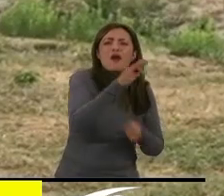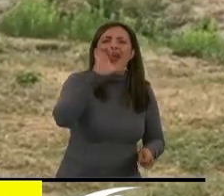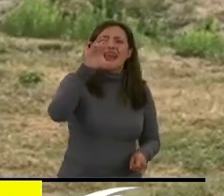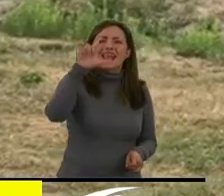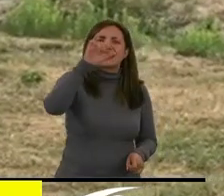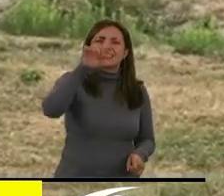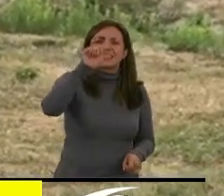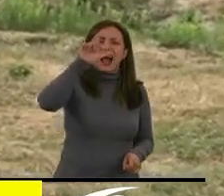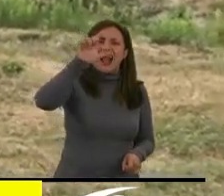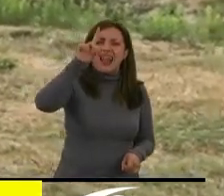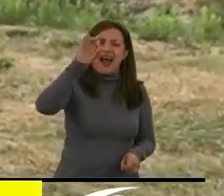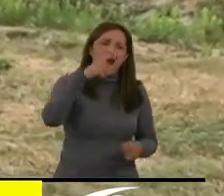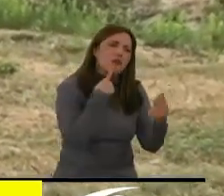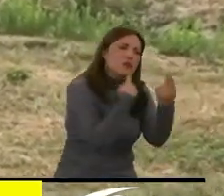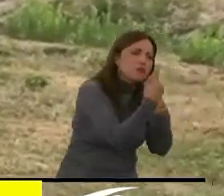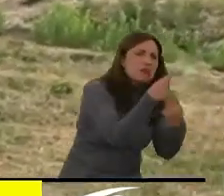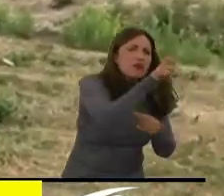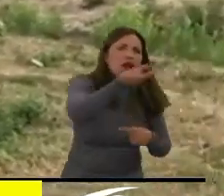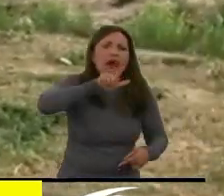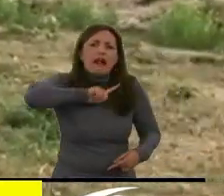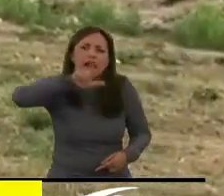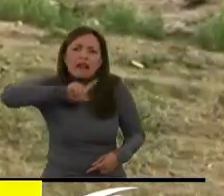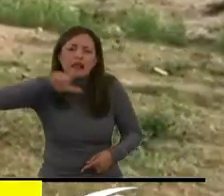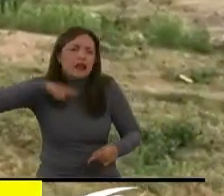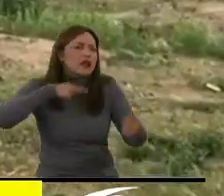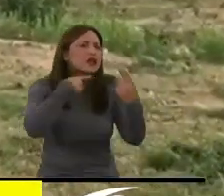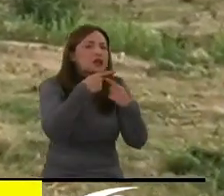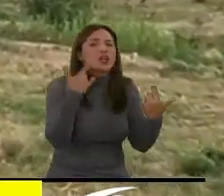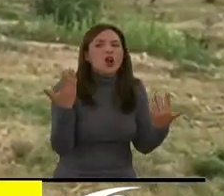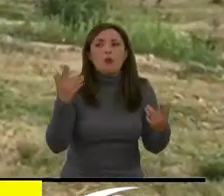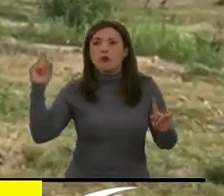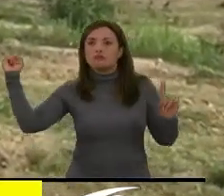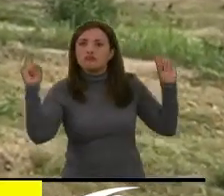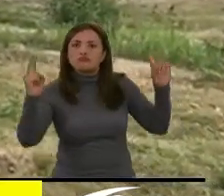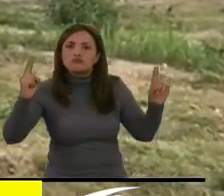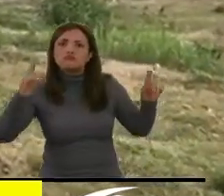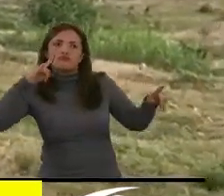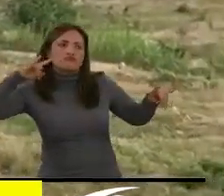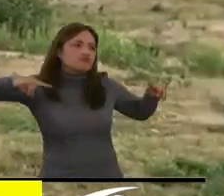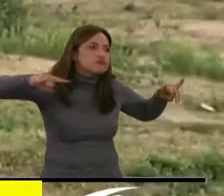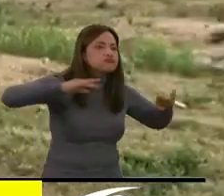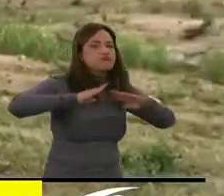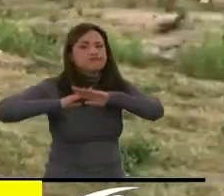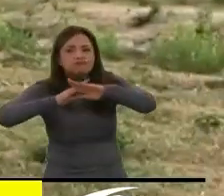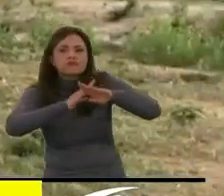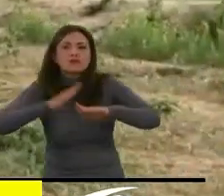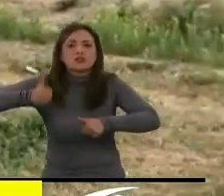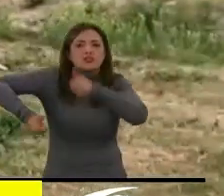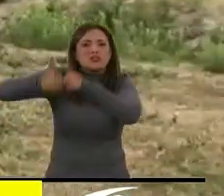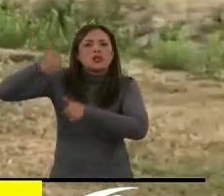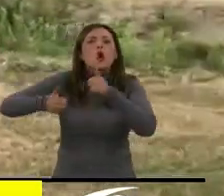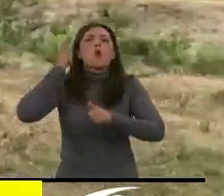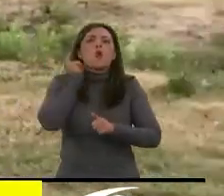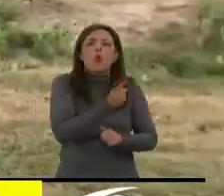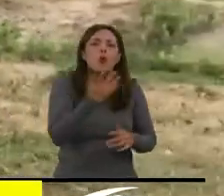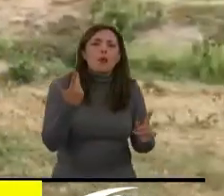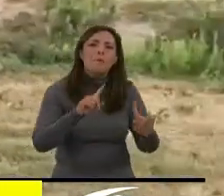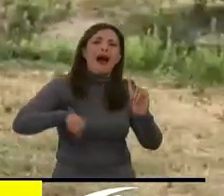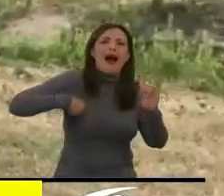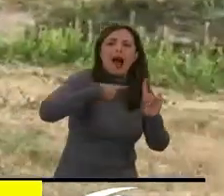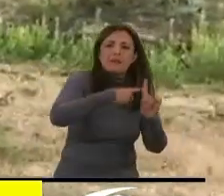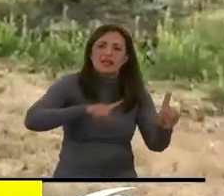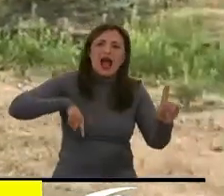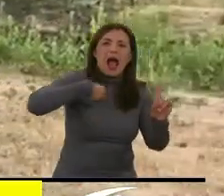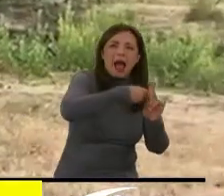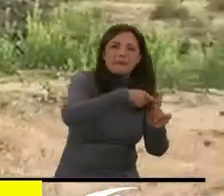líderes, quienes esperan que esta seguridad que se está brindando por parte de las autoridades a raíz de las amenazas recibidas en los